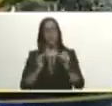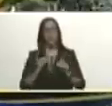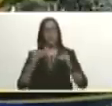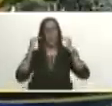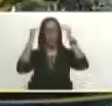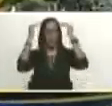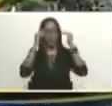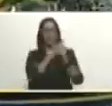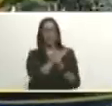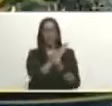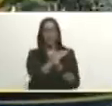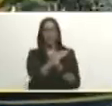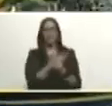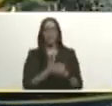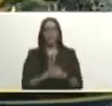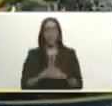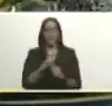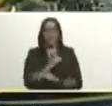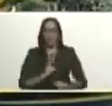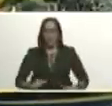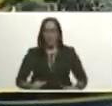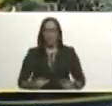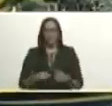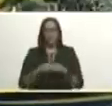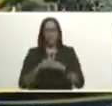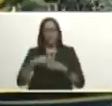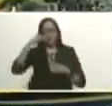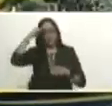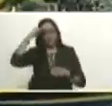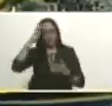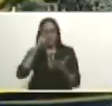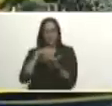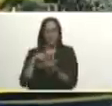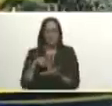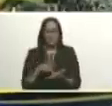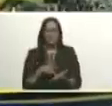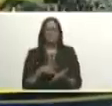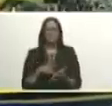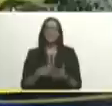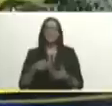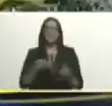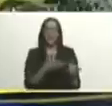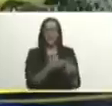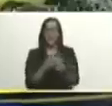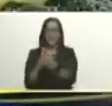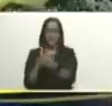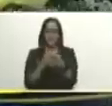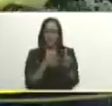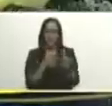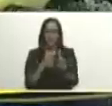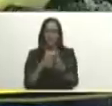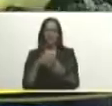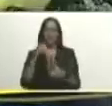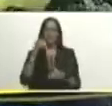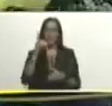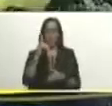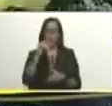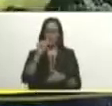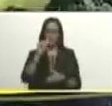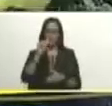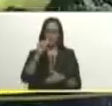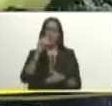Armada Nacional Bolivariana, estos oficiales que han estado participando en este disparo de fusil Dragunov como parte de